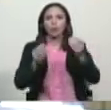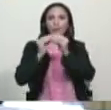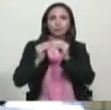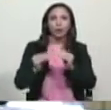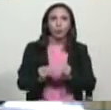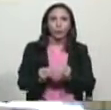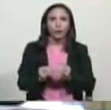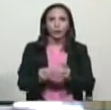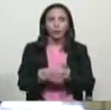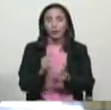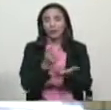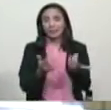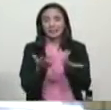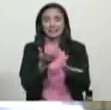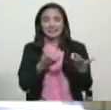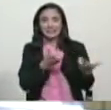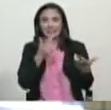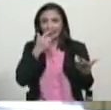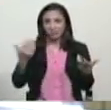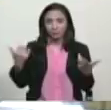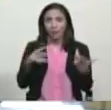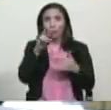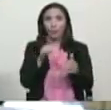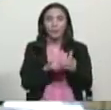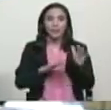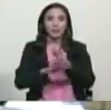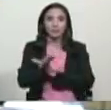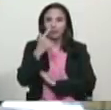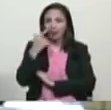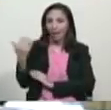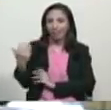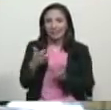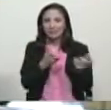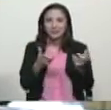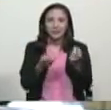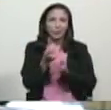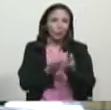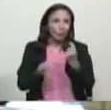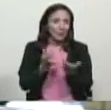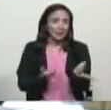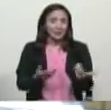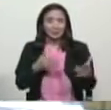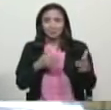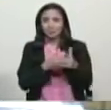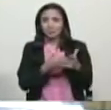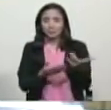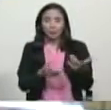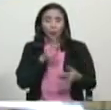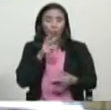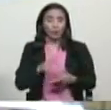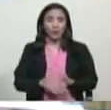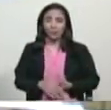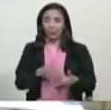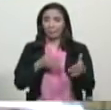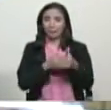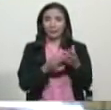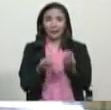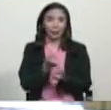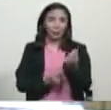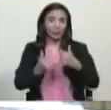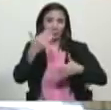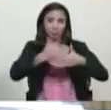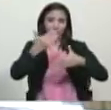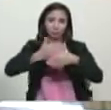hemos vivido con la guerra económica desde el año 2015, con las distintas fases de la guerra económica, y sobre todo esta